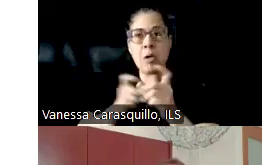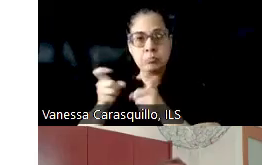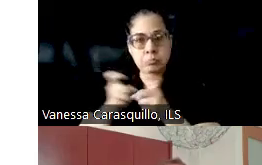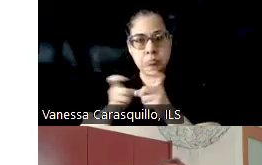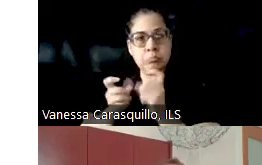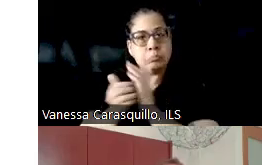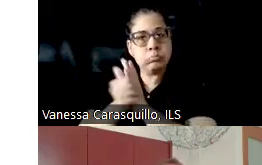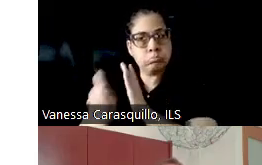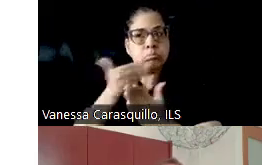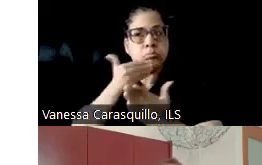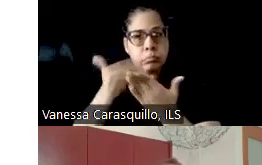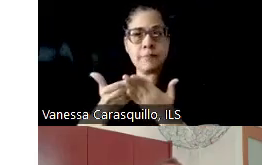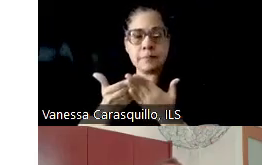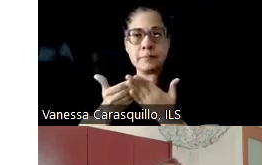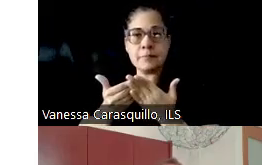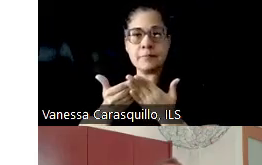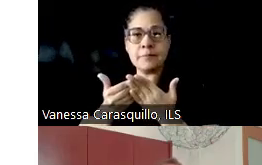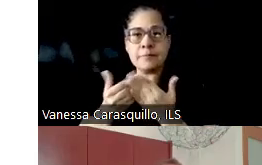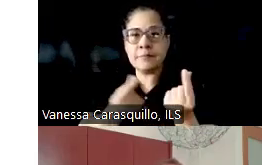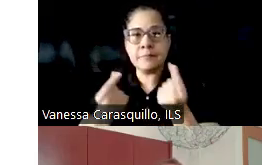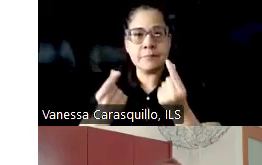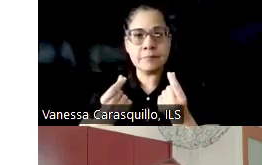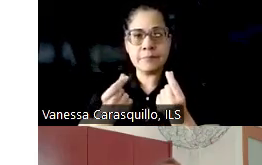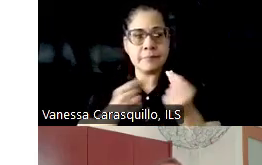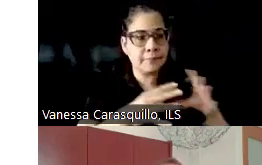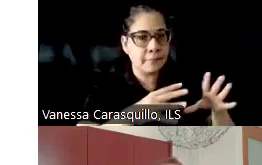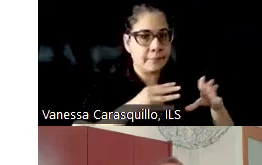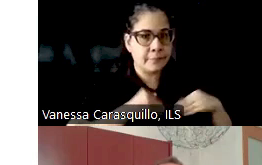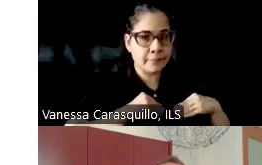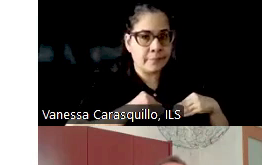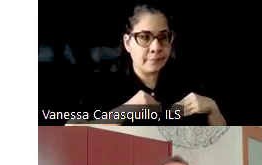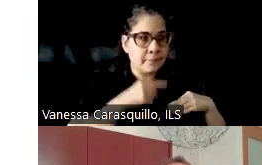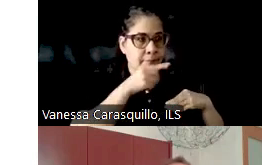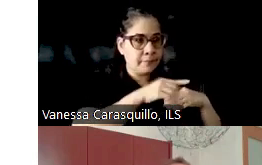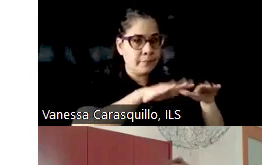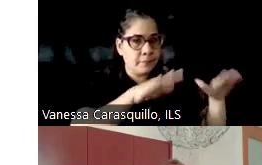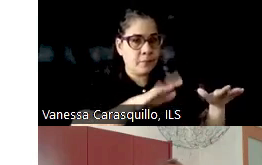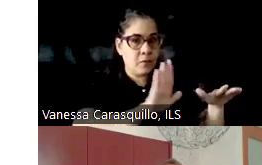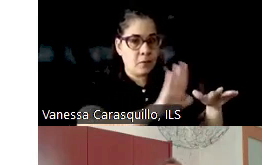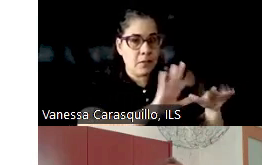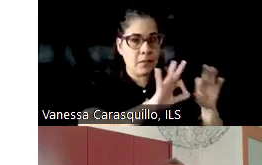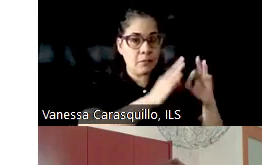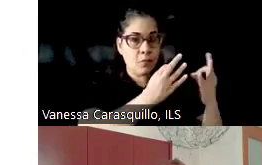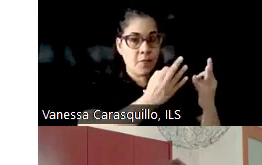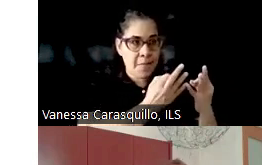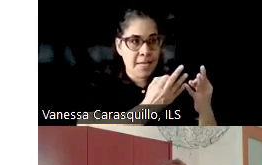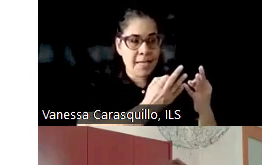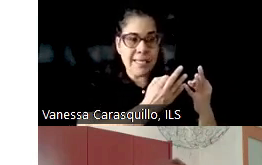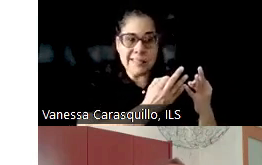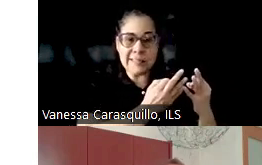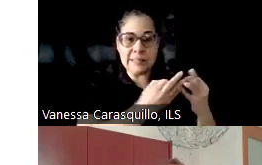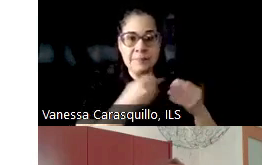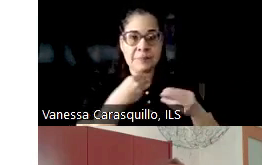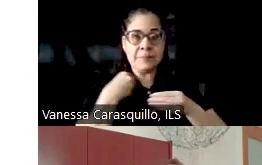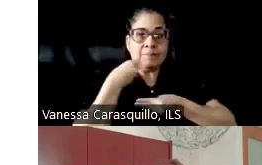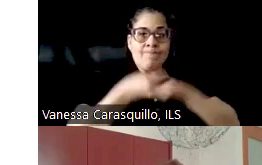y adoptan un niño que proviene de una familia de origen con un historial